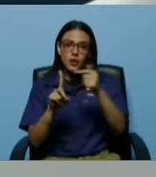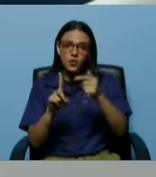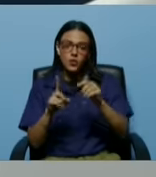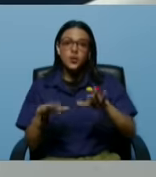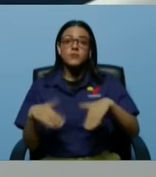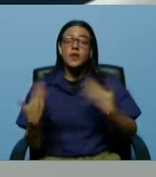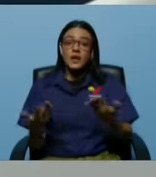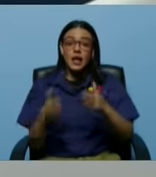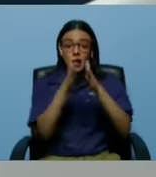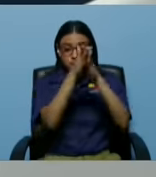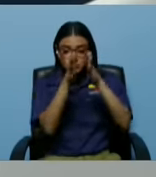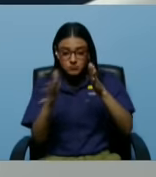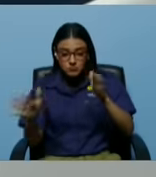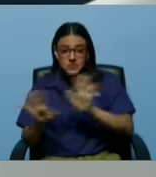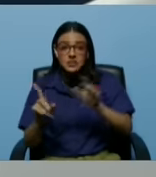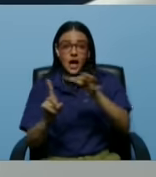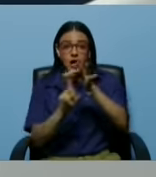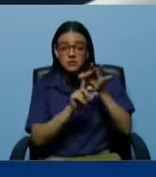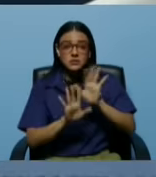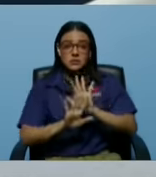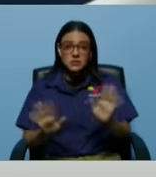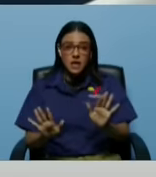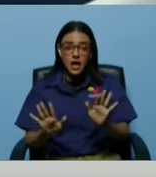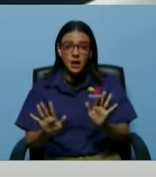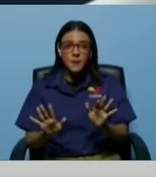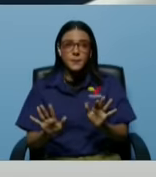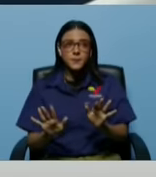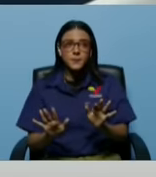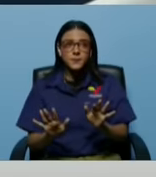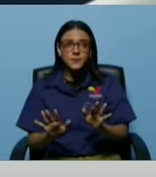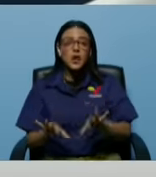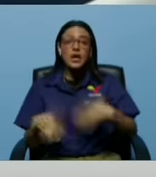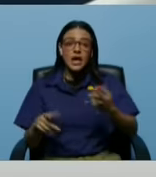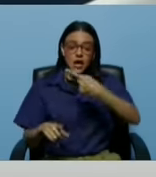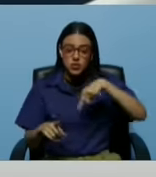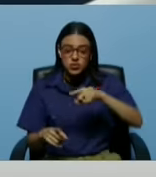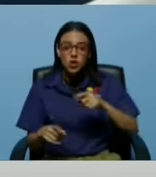a partir de ahí, tal como veníamos